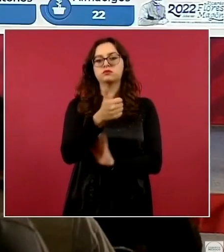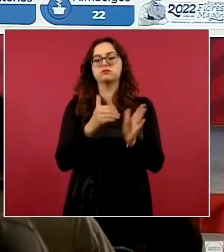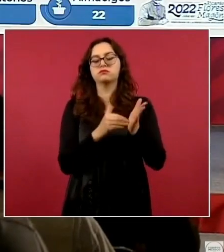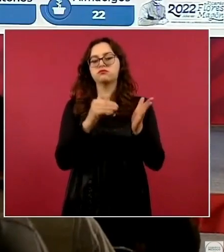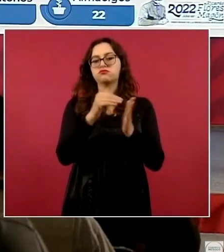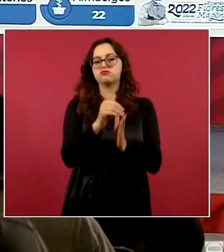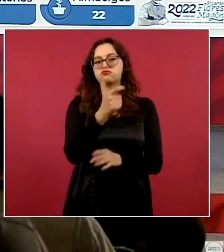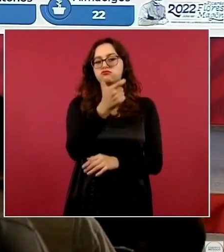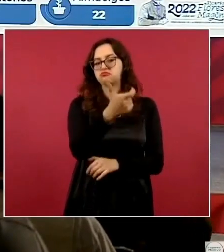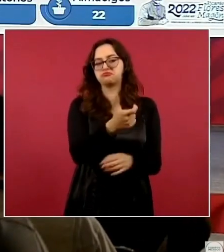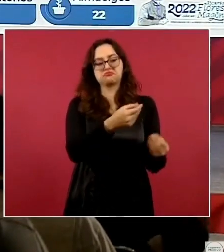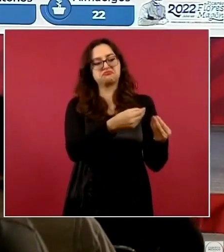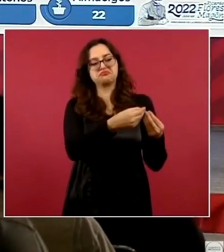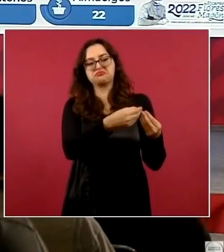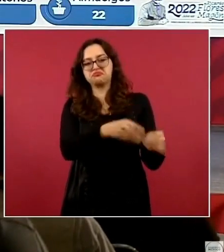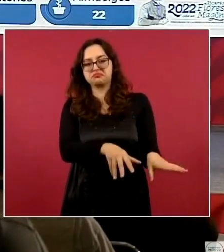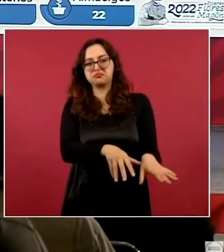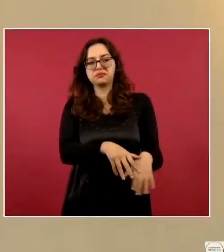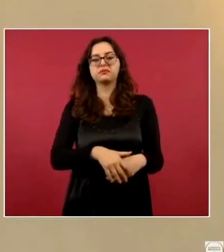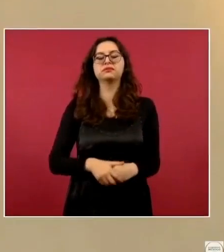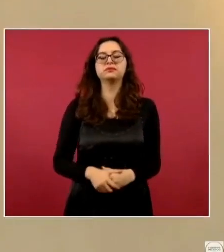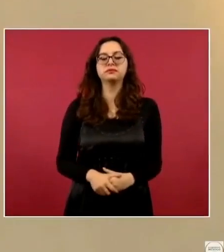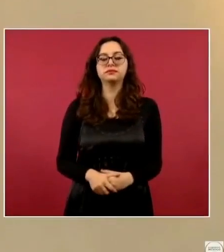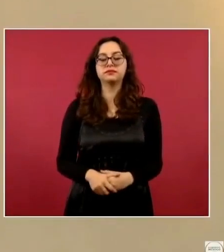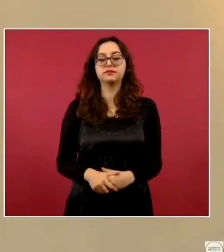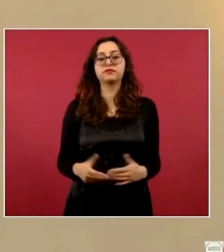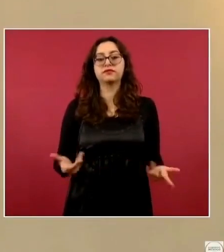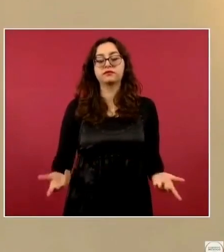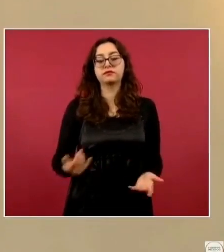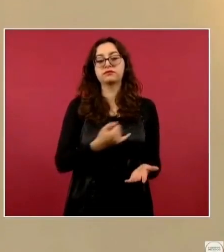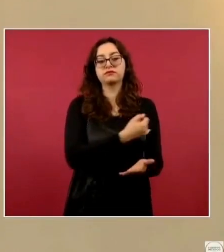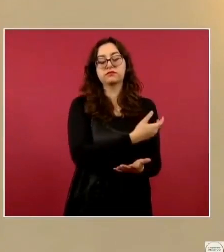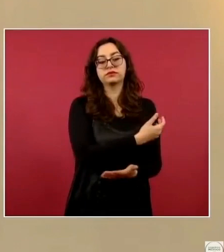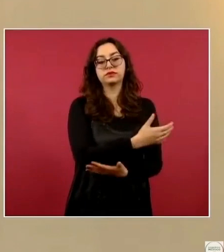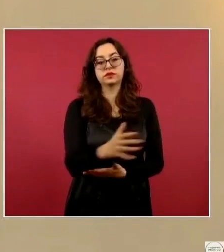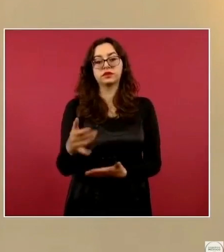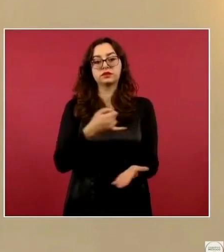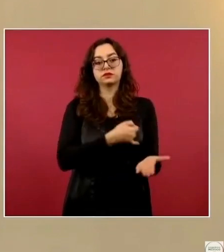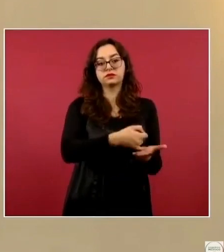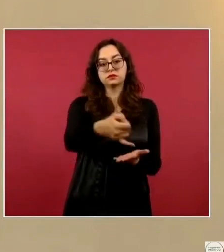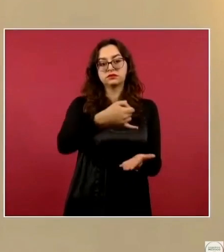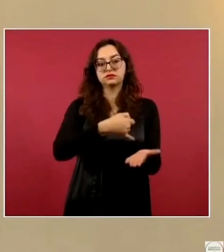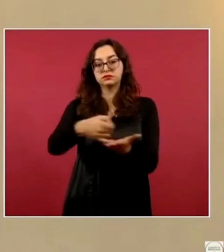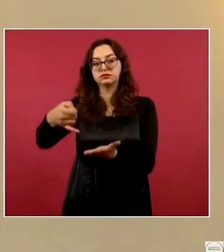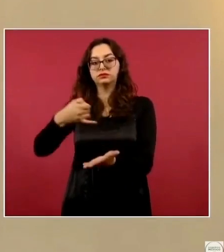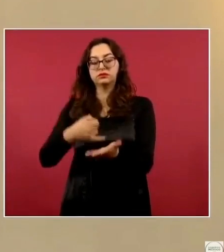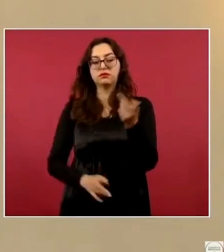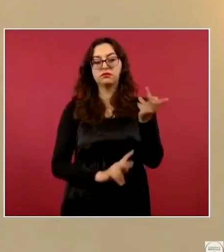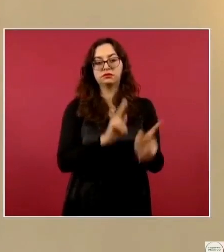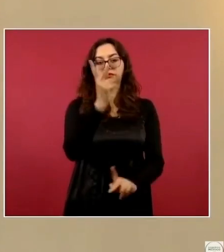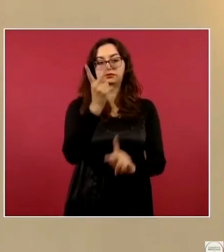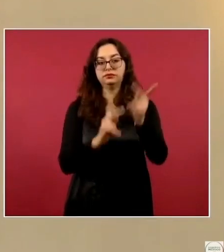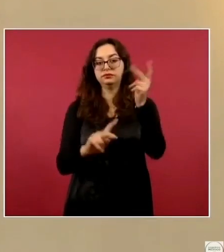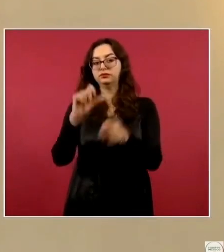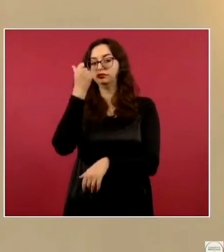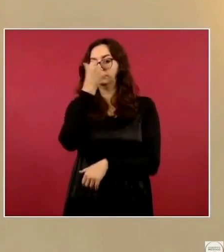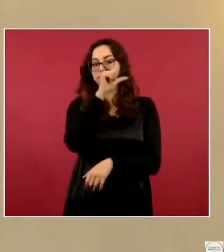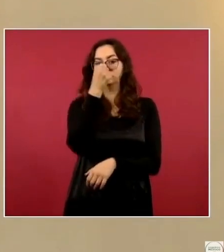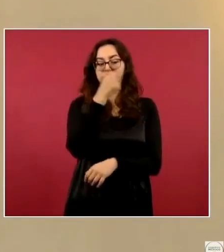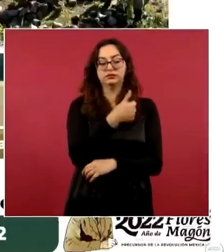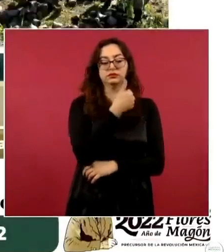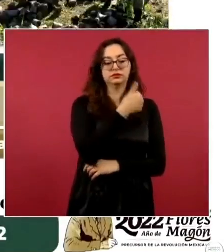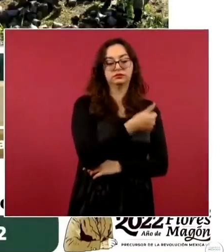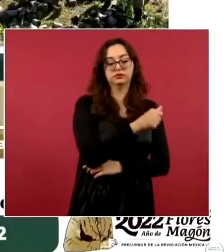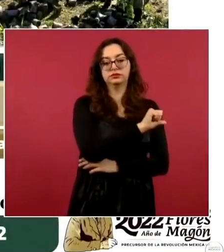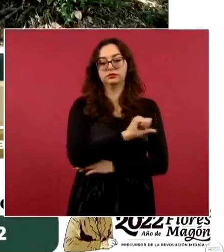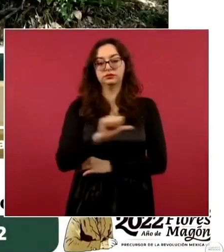en cuanto a localización y destrucción de planteos de hoja de Coca laboratorios almácigos en este periodo del seis